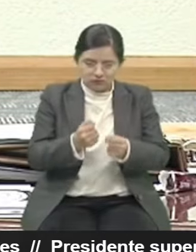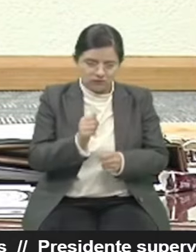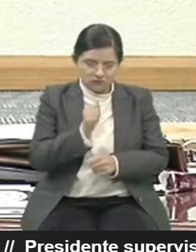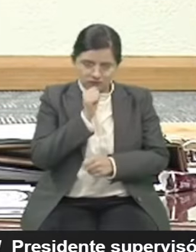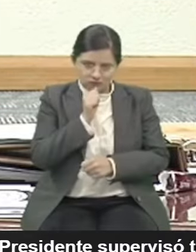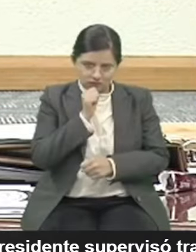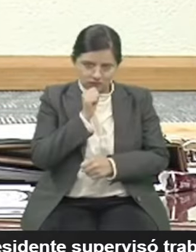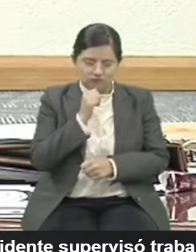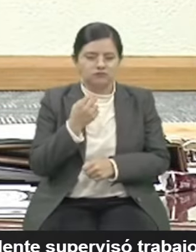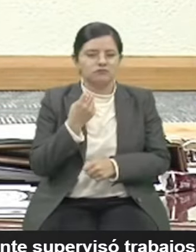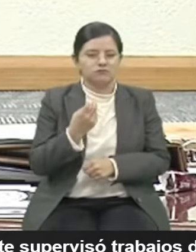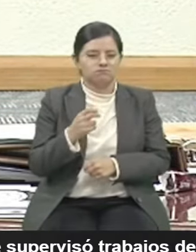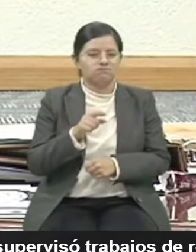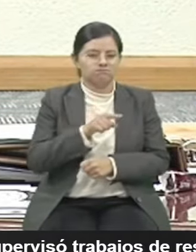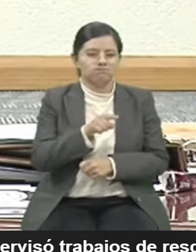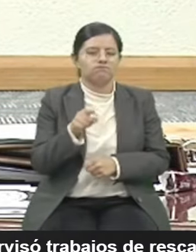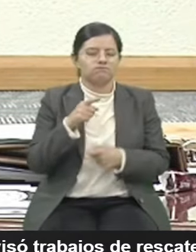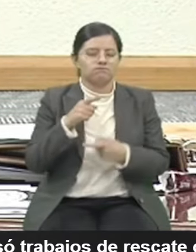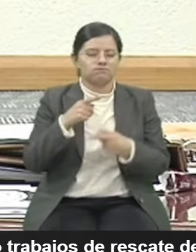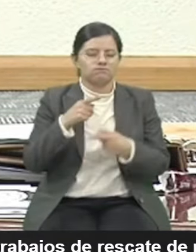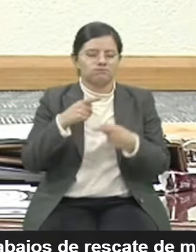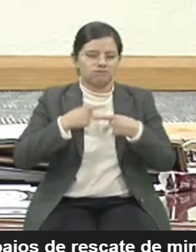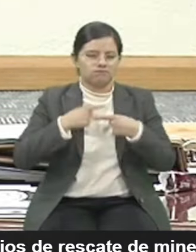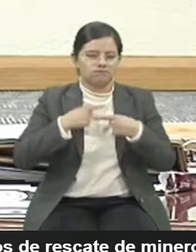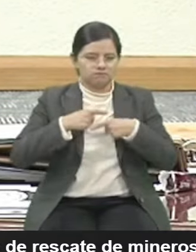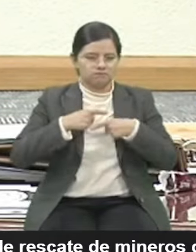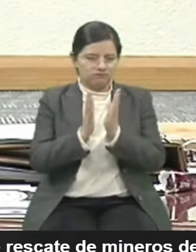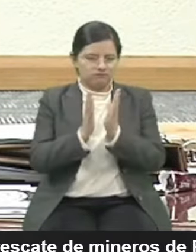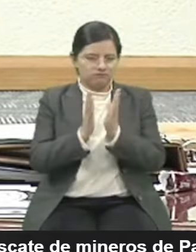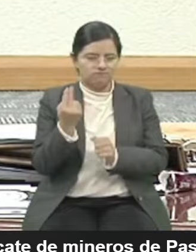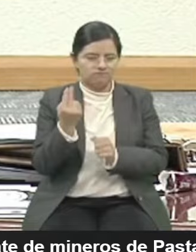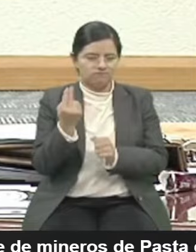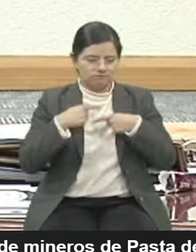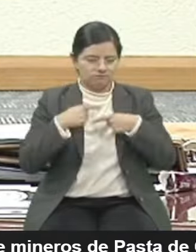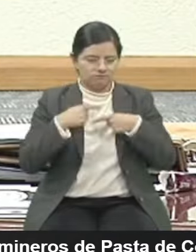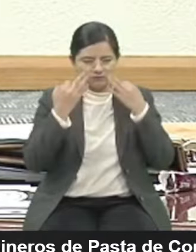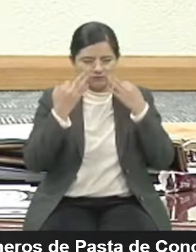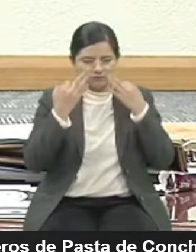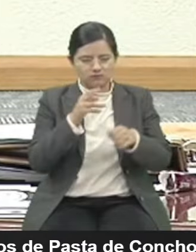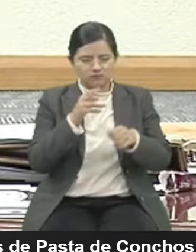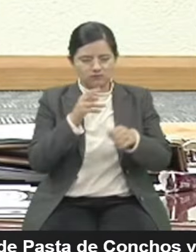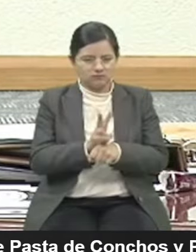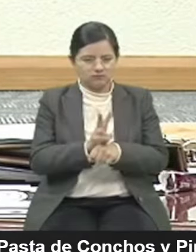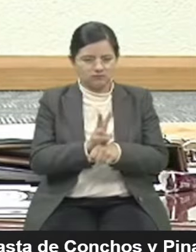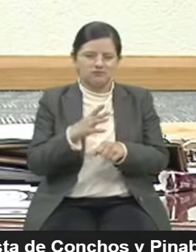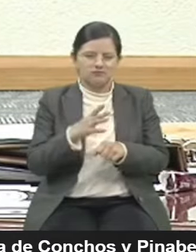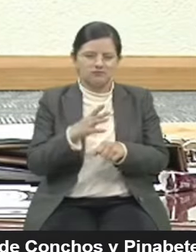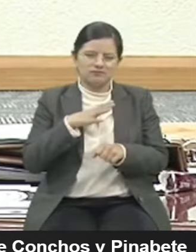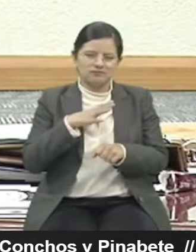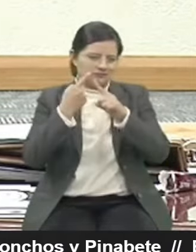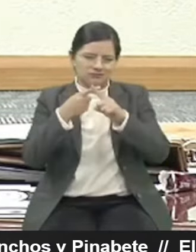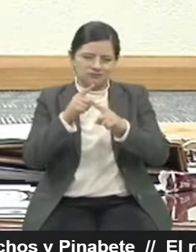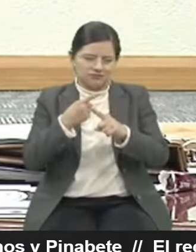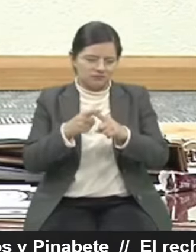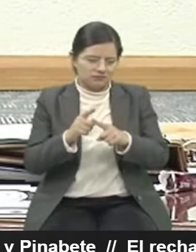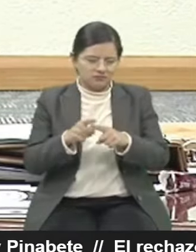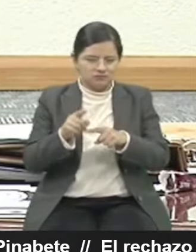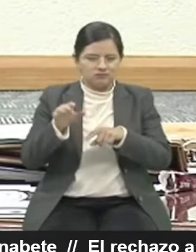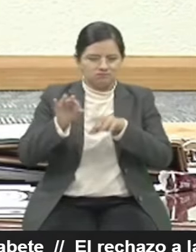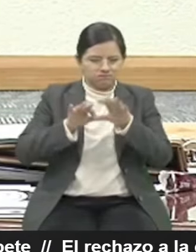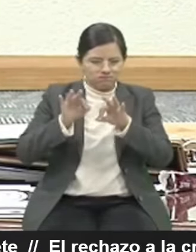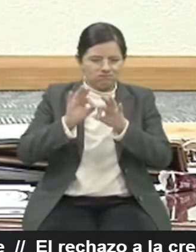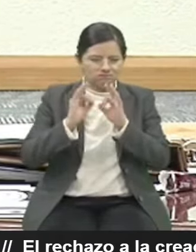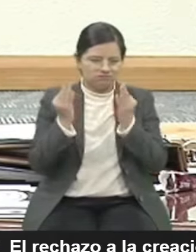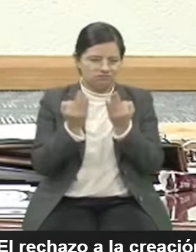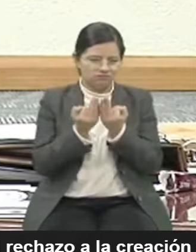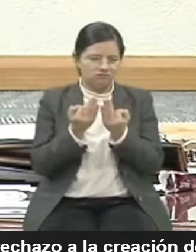implementando es decir tenemos un una gama de posibilidades que con las que podemos actuar a partir de la observación electoral no